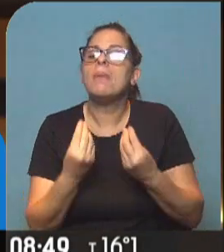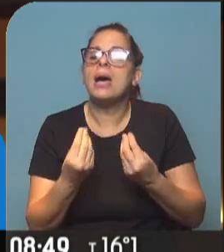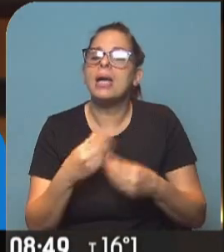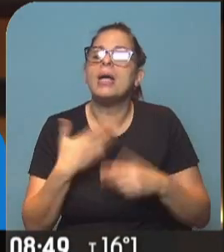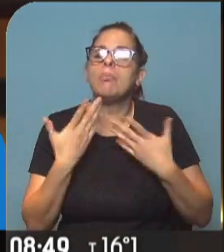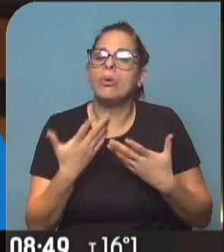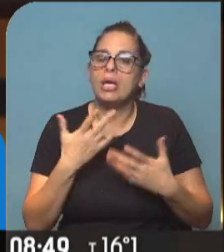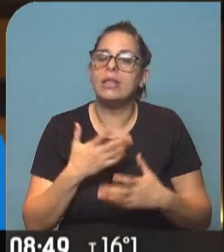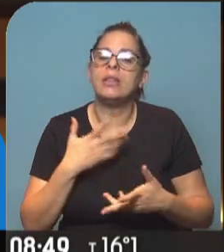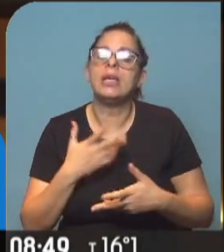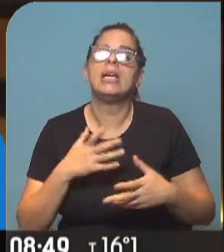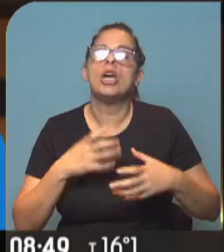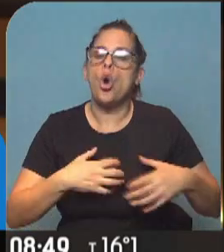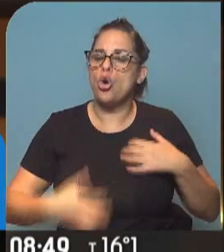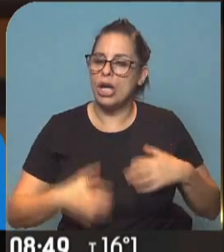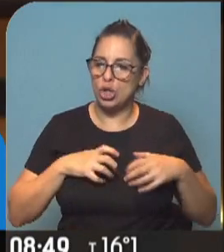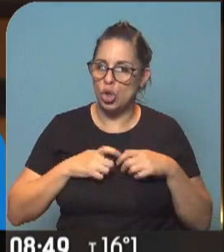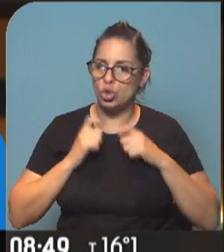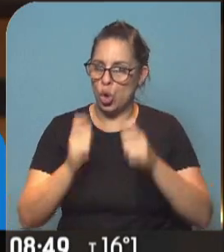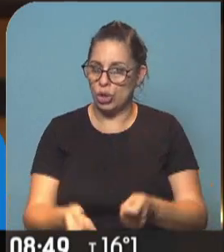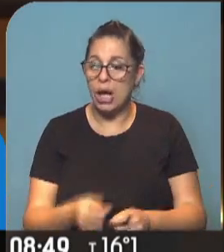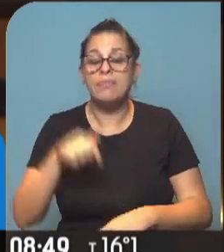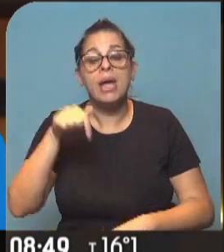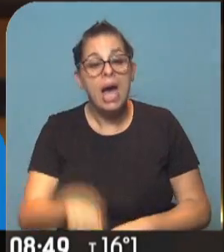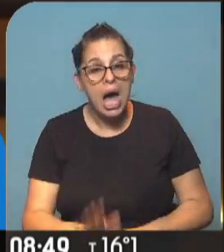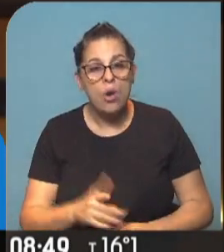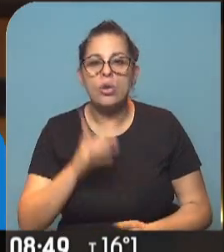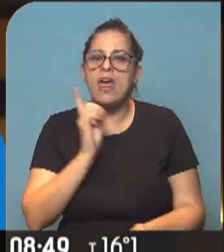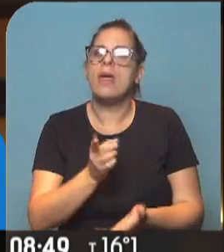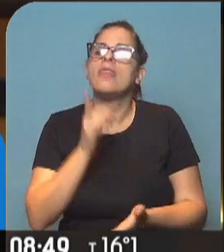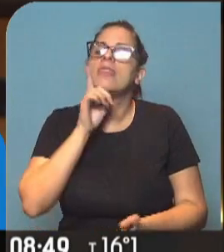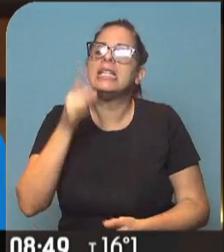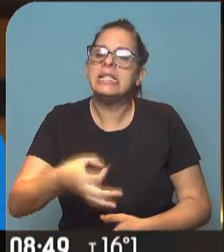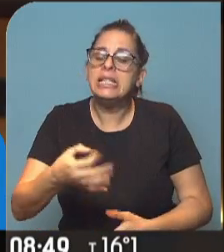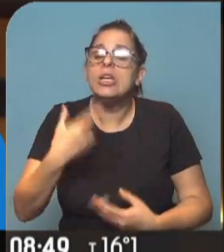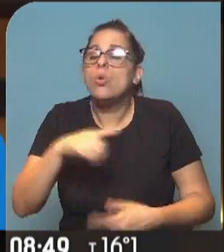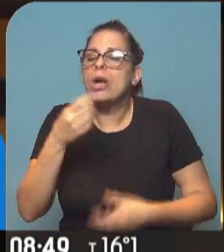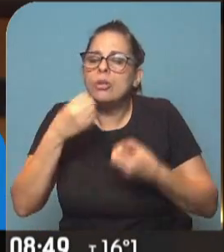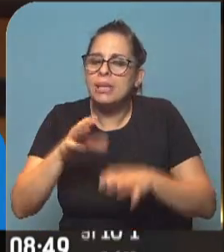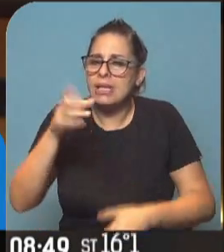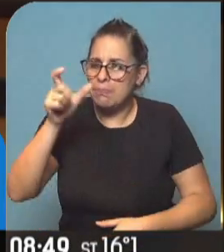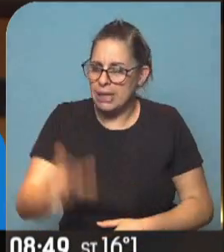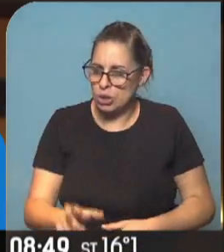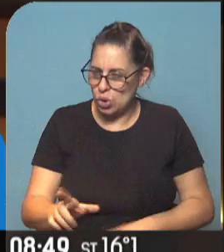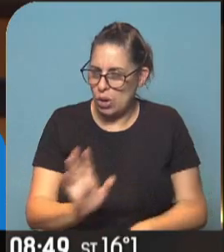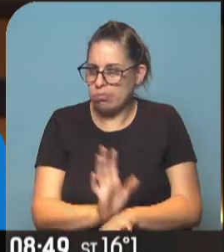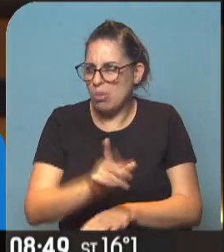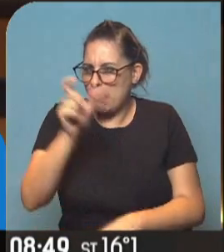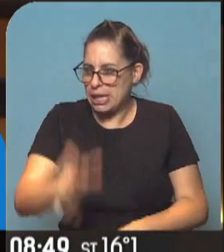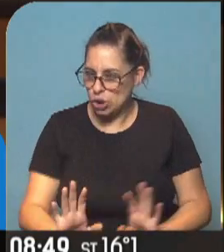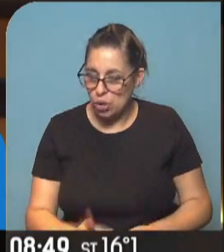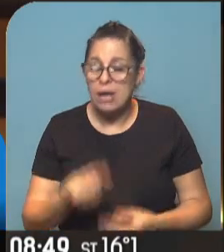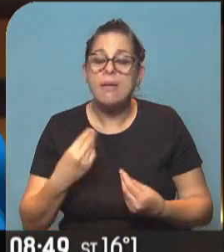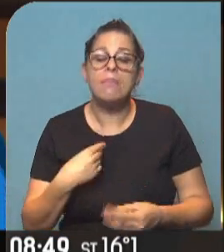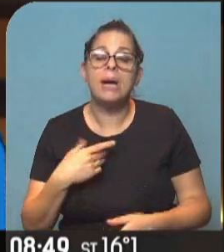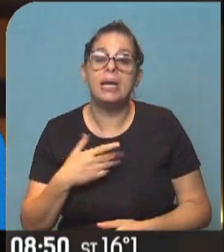práctica de ablación de órganos en esta oportunidad vamos a decidir cuándo comienza la persona justamente para que